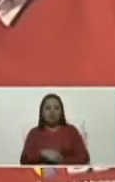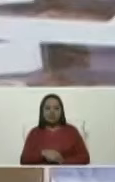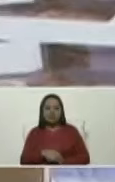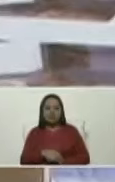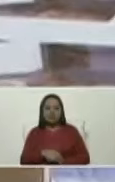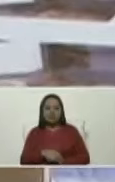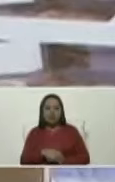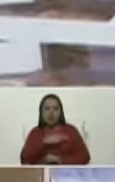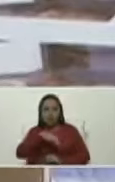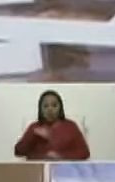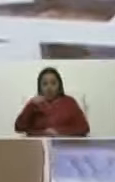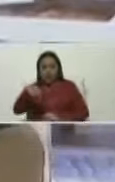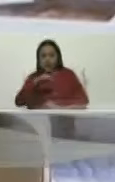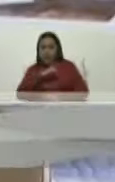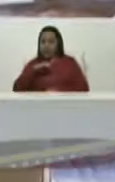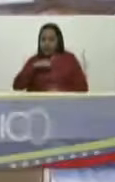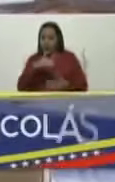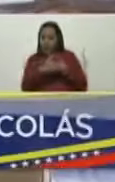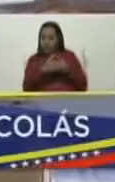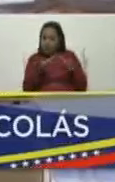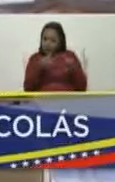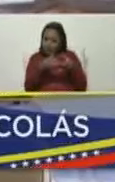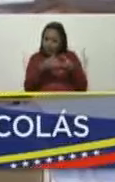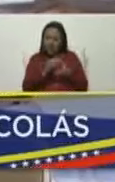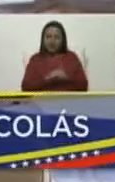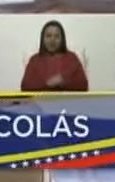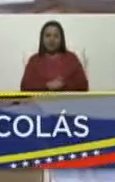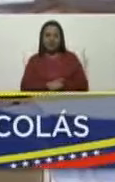estamos aquí en privado, ¿verdad?